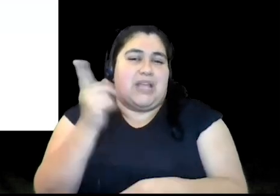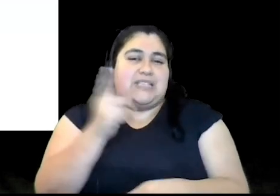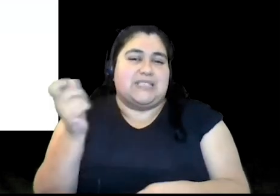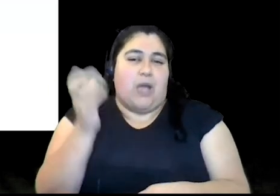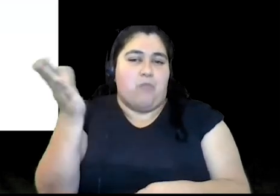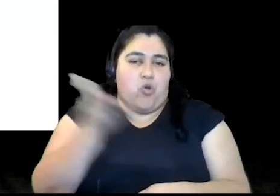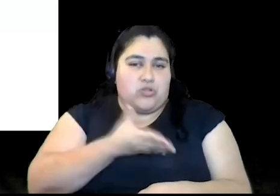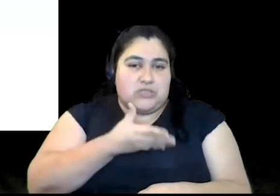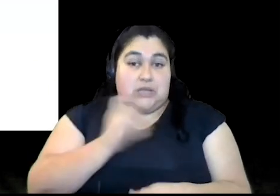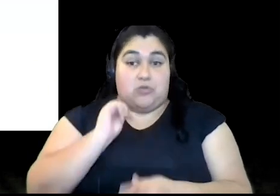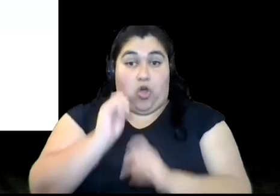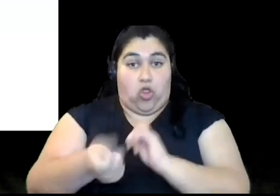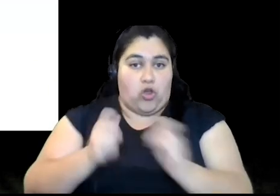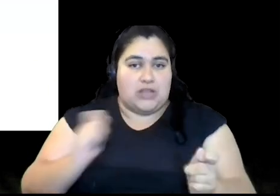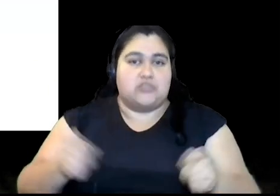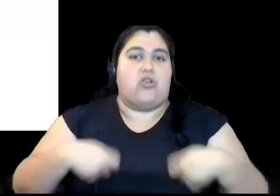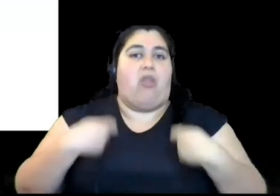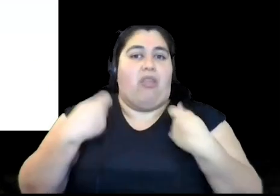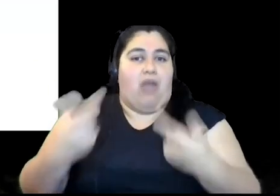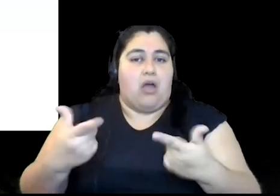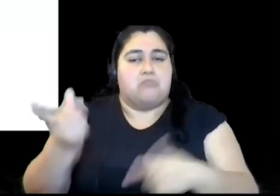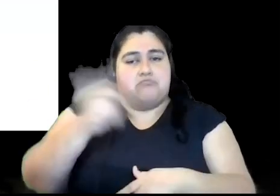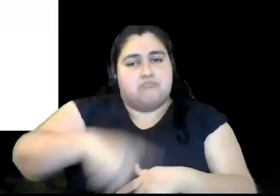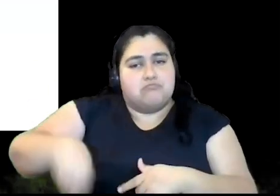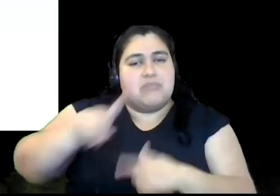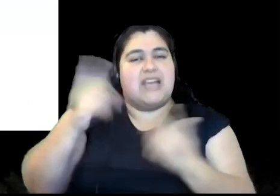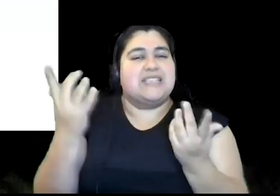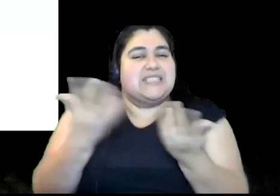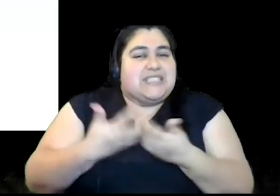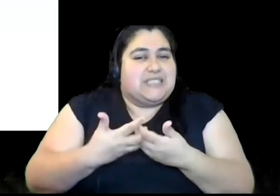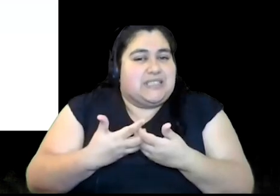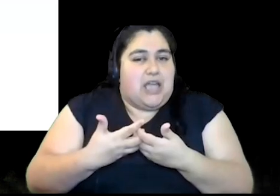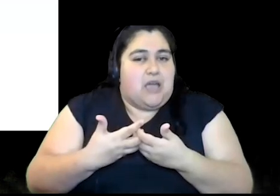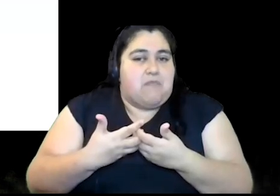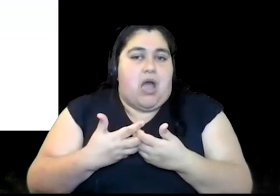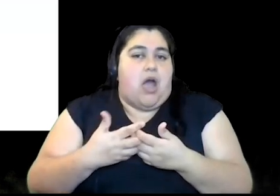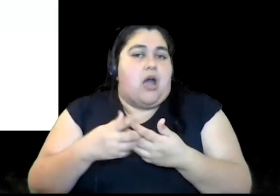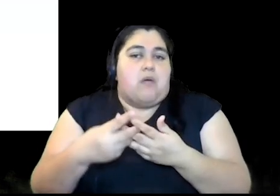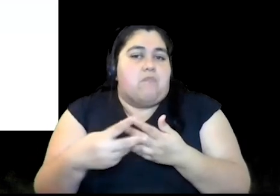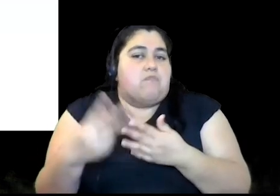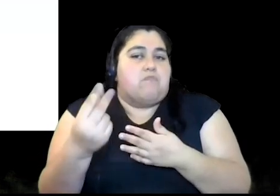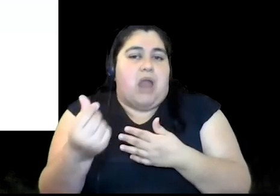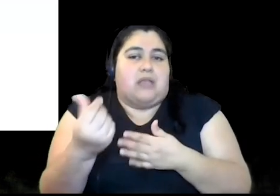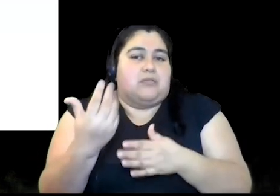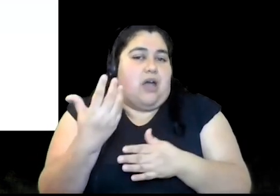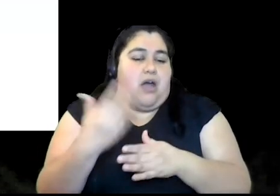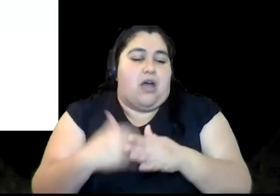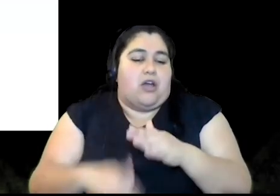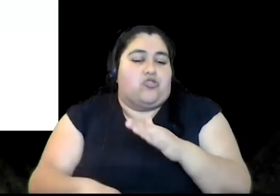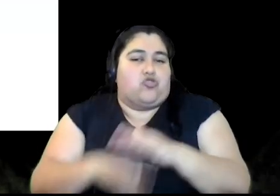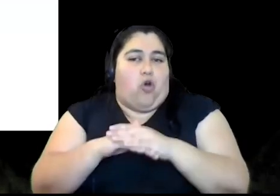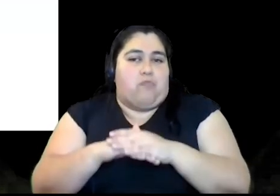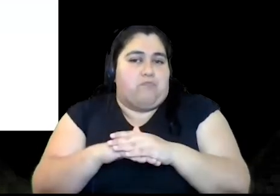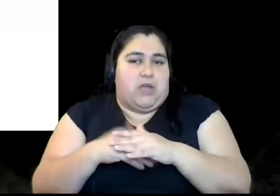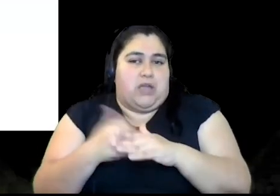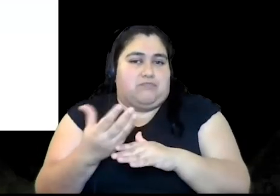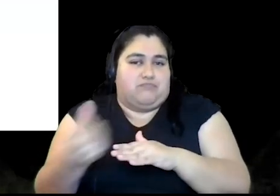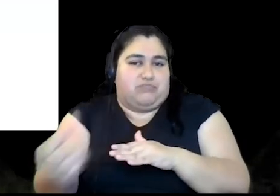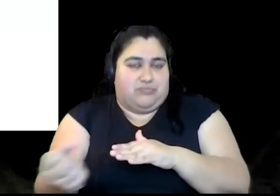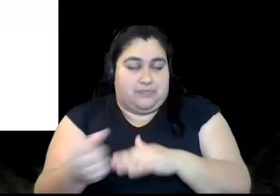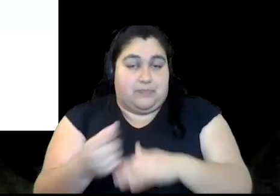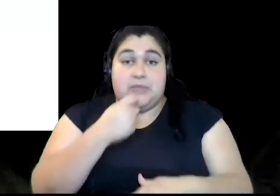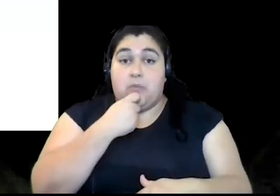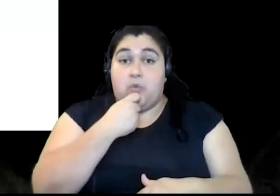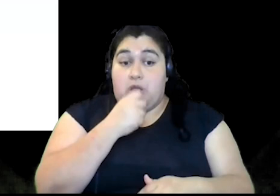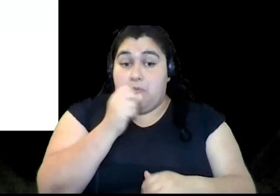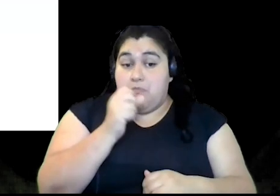100% de la donación. Luego el sistema va a aplicar el tope, ¿sí? Si quien dona es